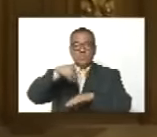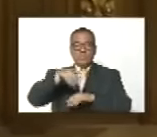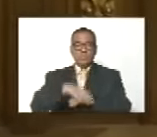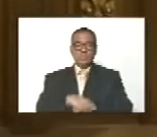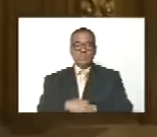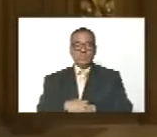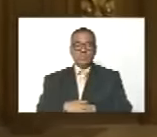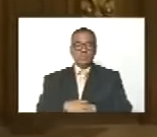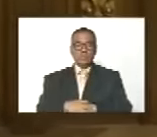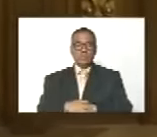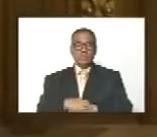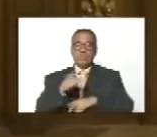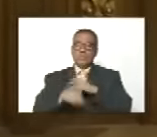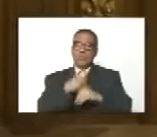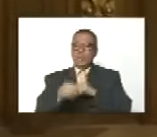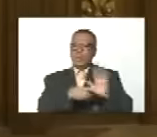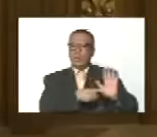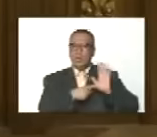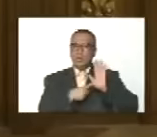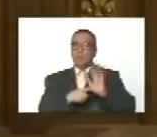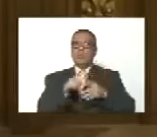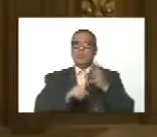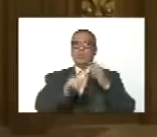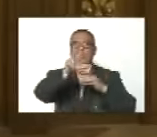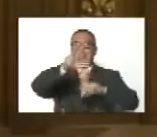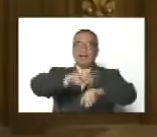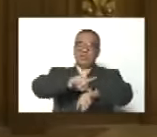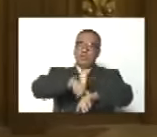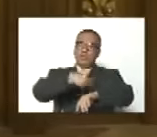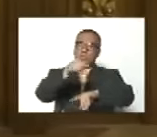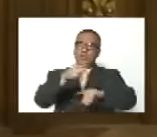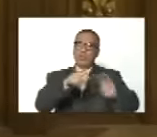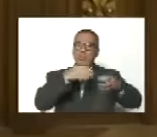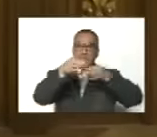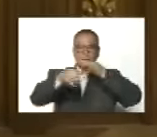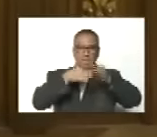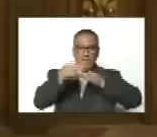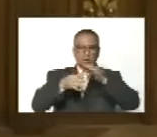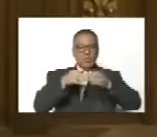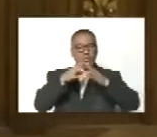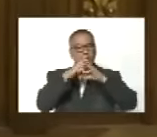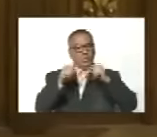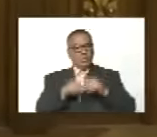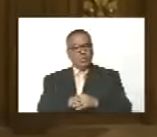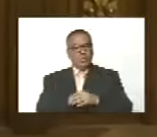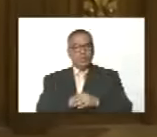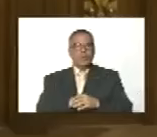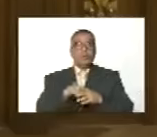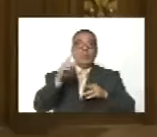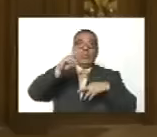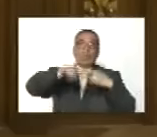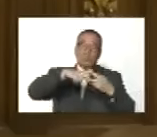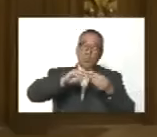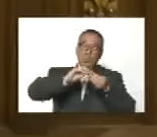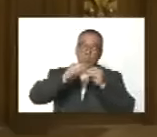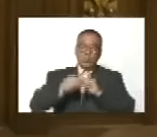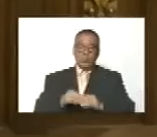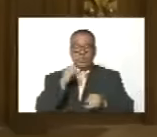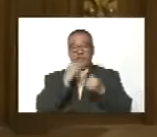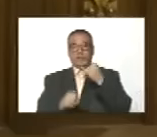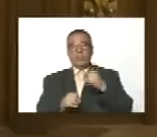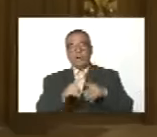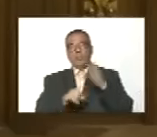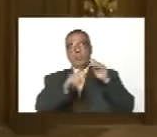Nacional, y nos hizo una exposición de más de 3 horas de cómo desde la reforma y la apertura de finales de los